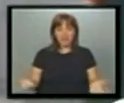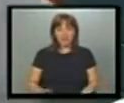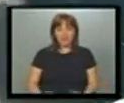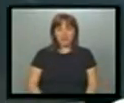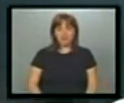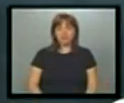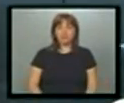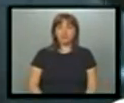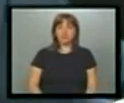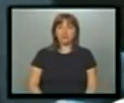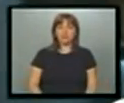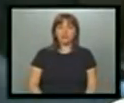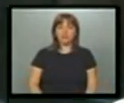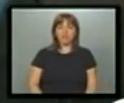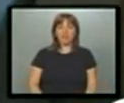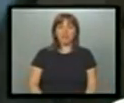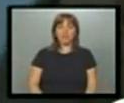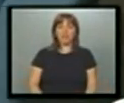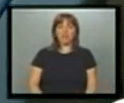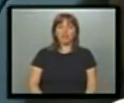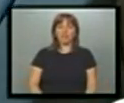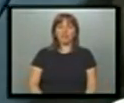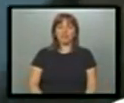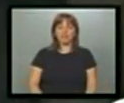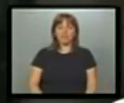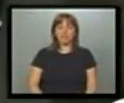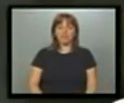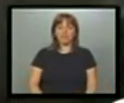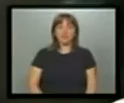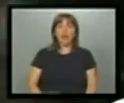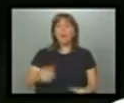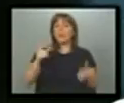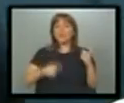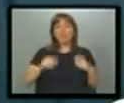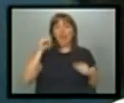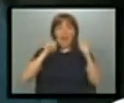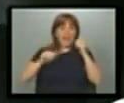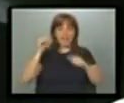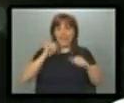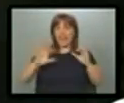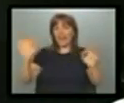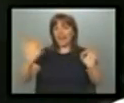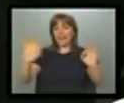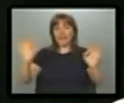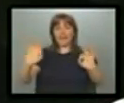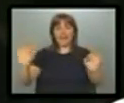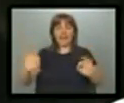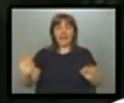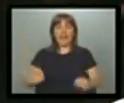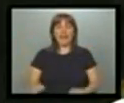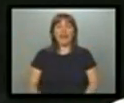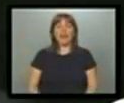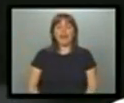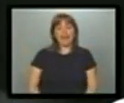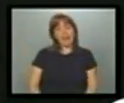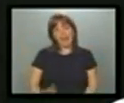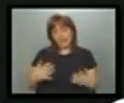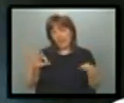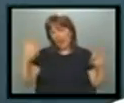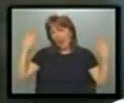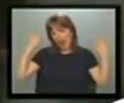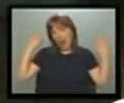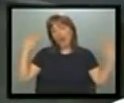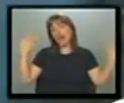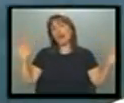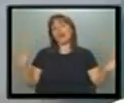nada, según lo que nos contaba el conductor. Insistimos, no hubo ningún herido de milagro. Esta es una calle bastante transitada, sobre todo a la mañana,